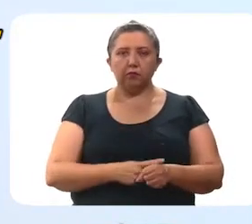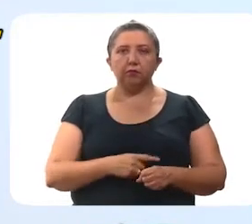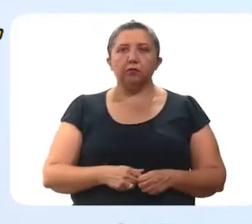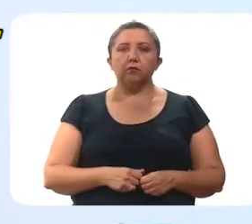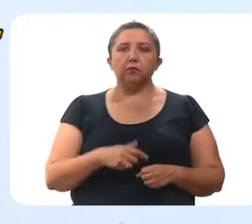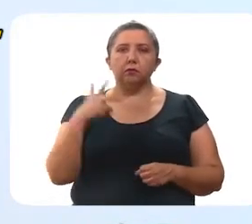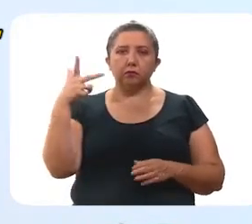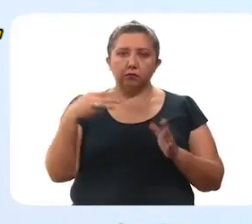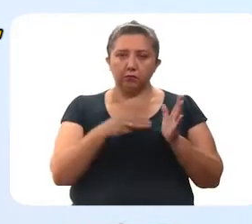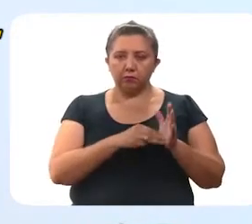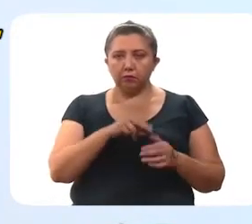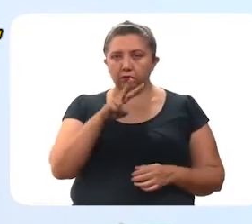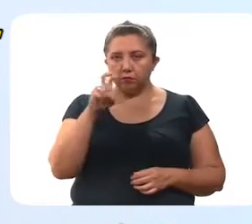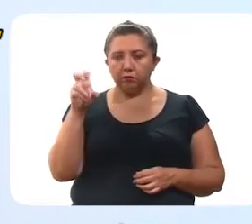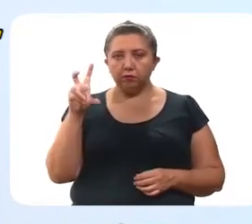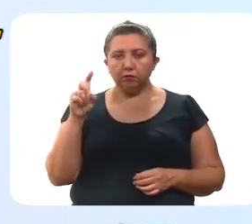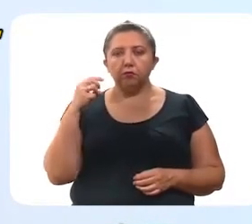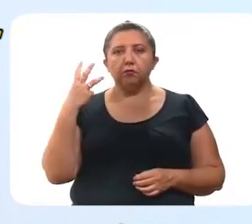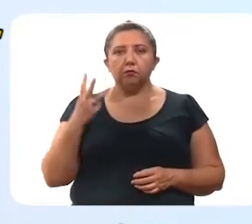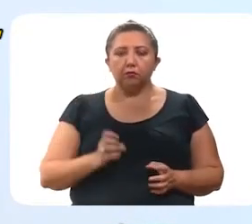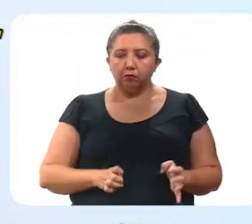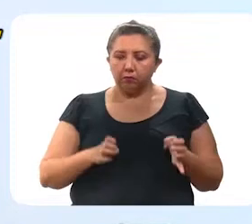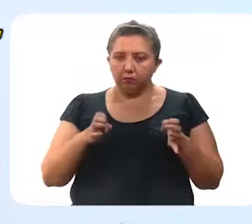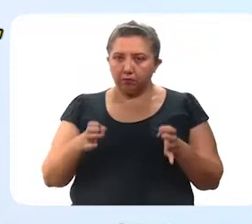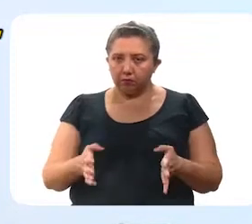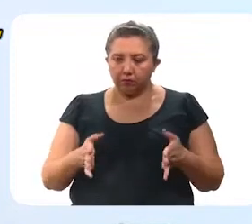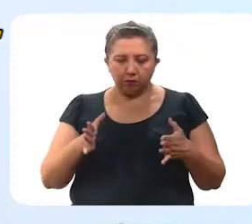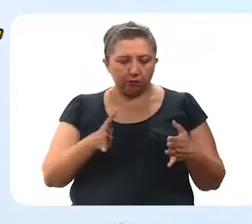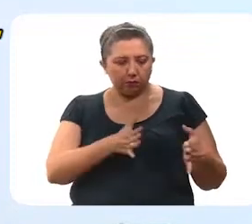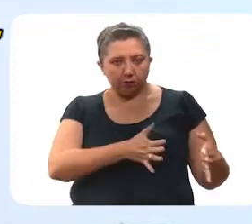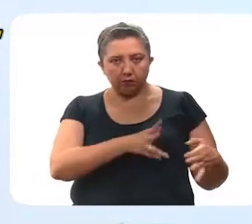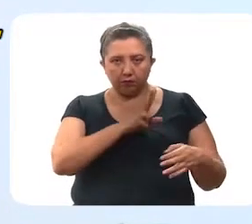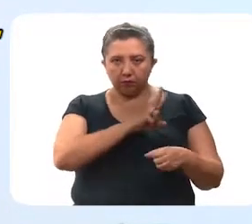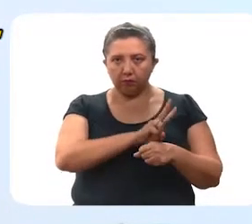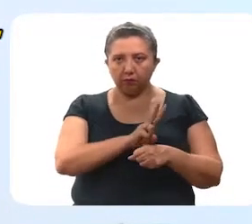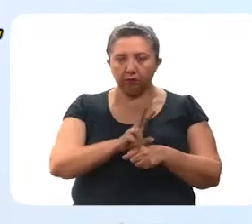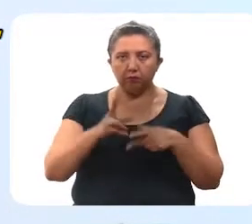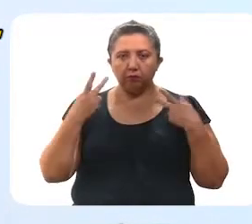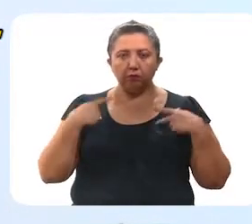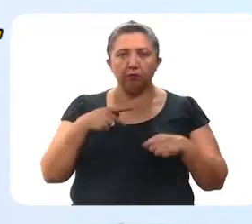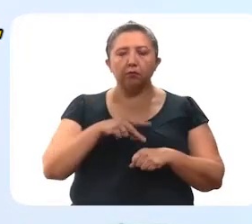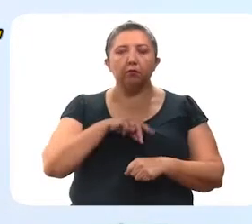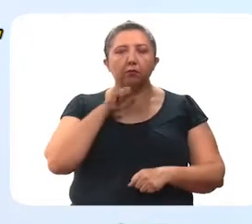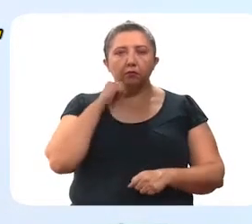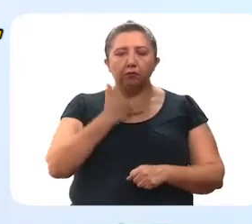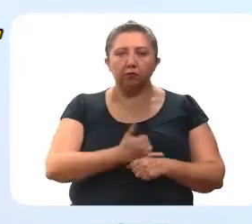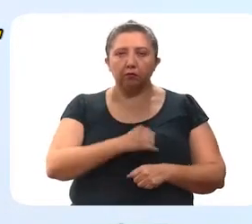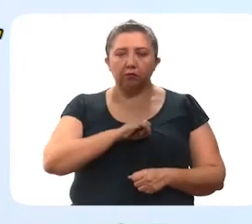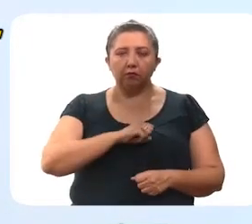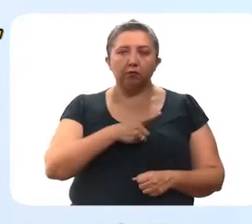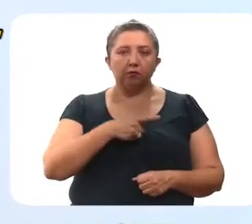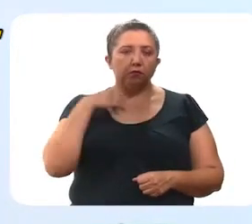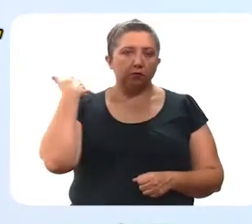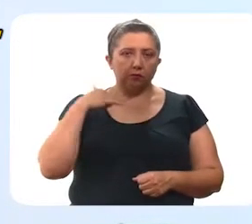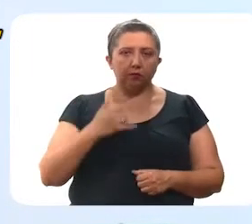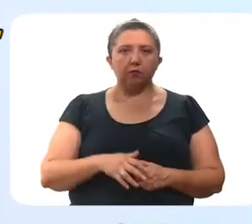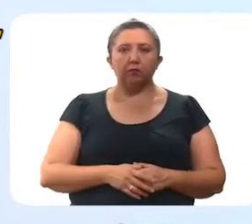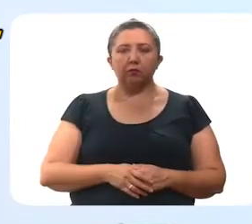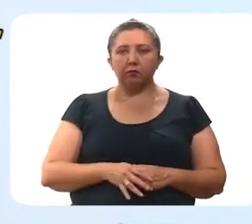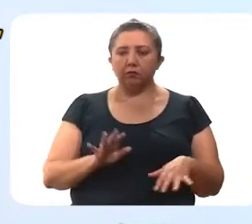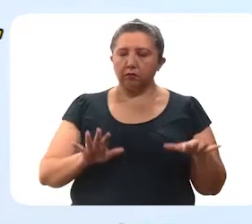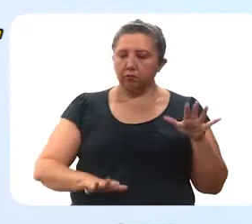activos, 8.233 están estables, aislados, monitoreados por personal médico de la Secretaría de Salud de